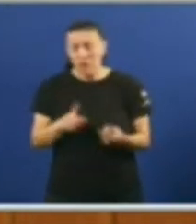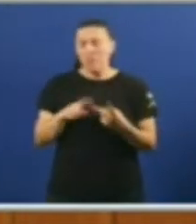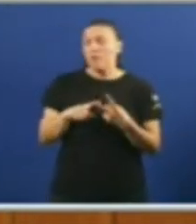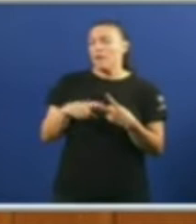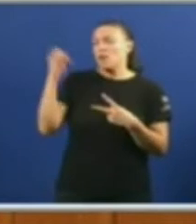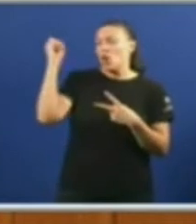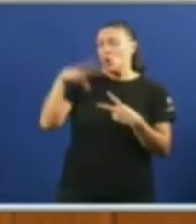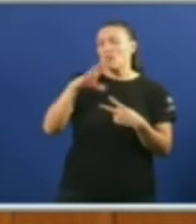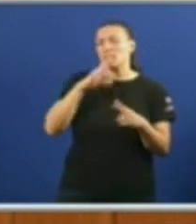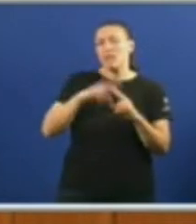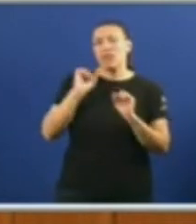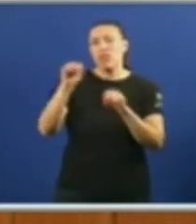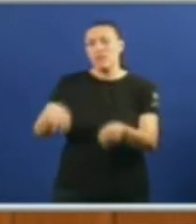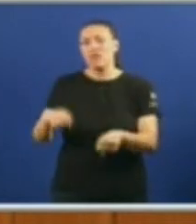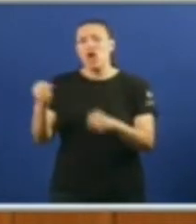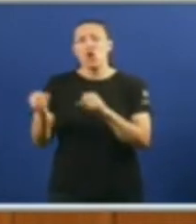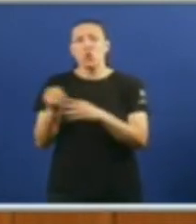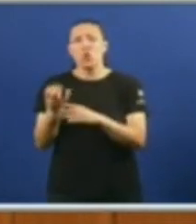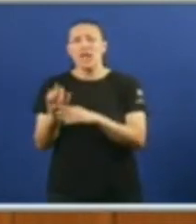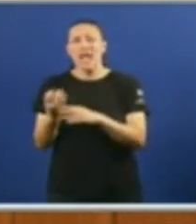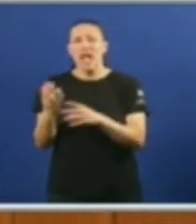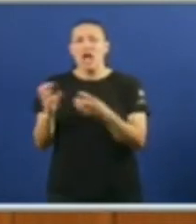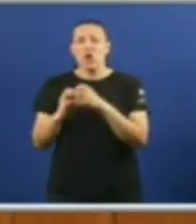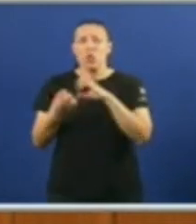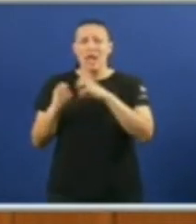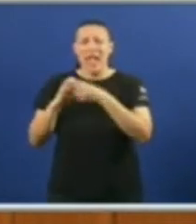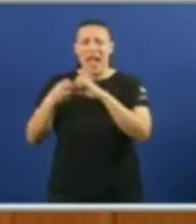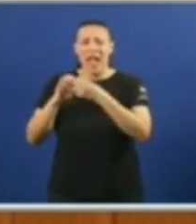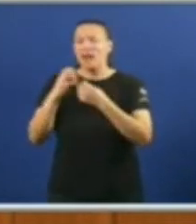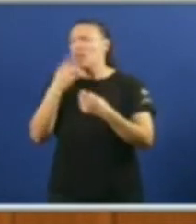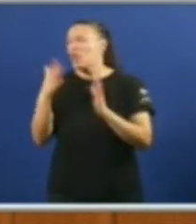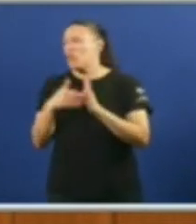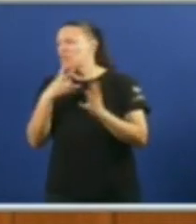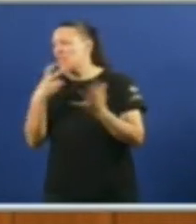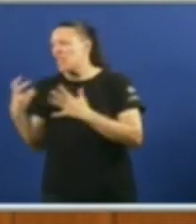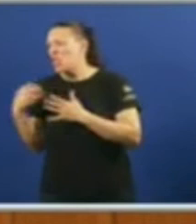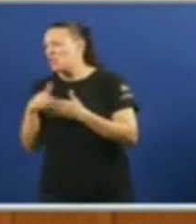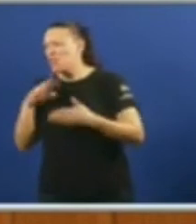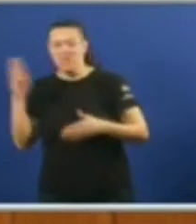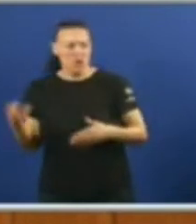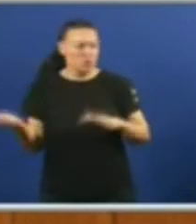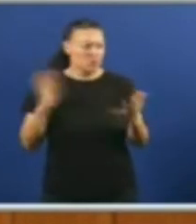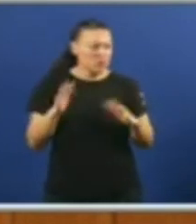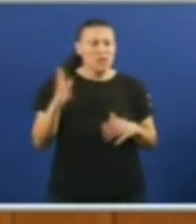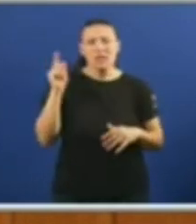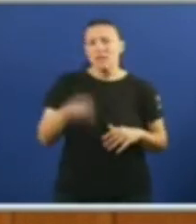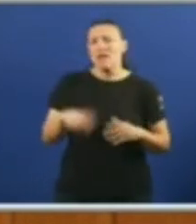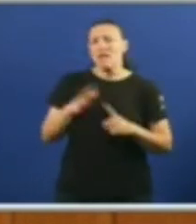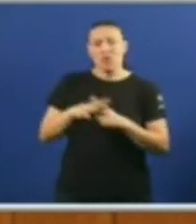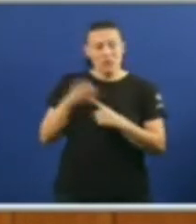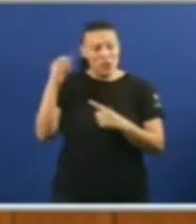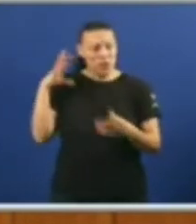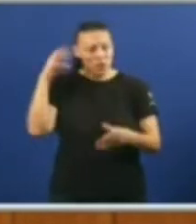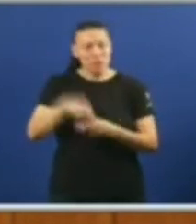a moratoria nuclear, estamos falando de 5.700 millóns de euros, estamos pagando tamén a factura da